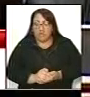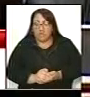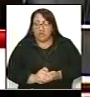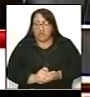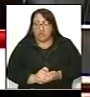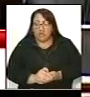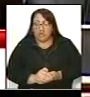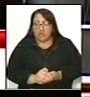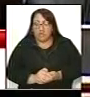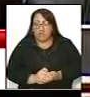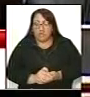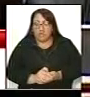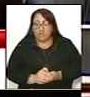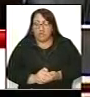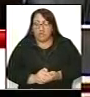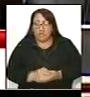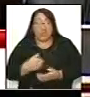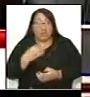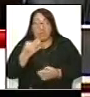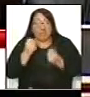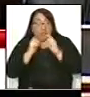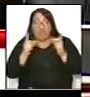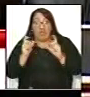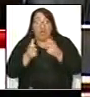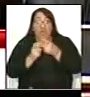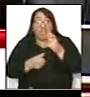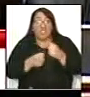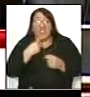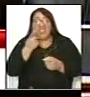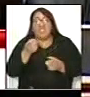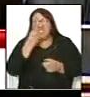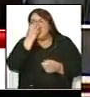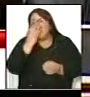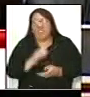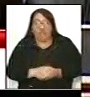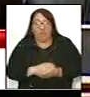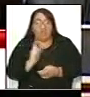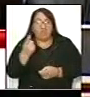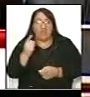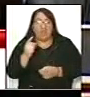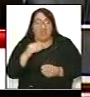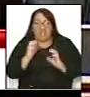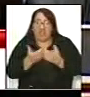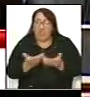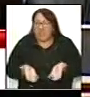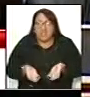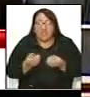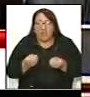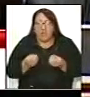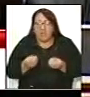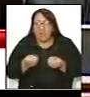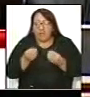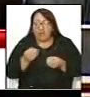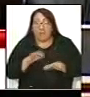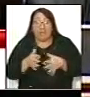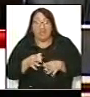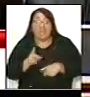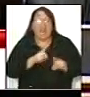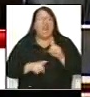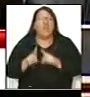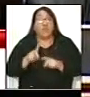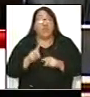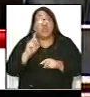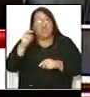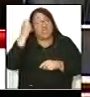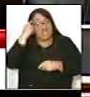la verdad me sorprendo de aquellos parlamentarios que le llaman circo al primer poder del Estado, porque al parecer algunos se